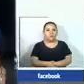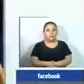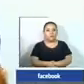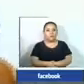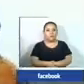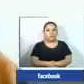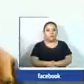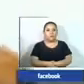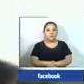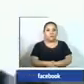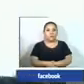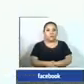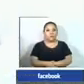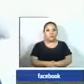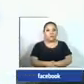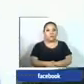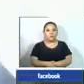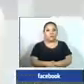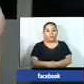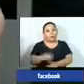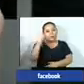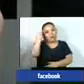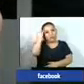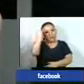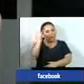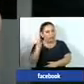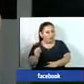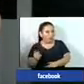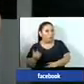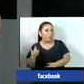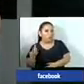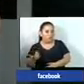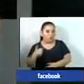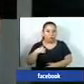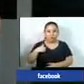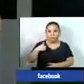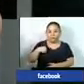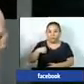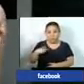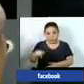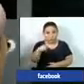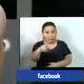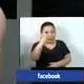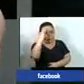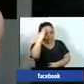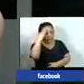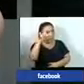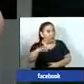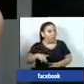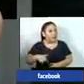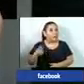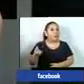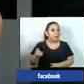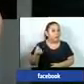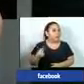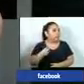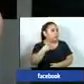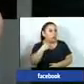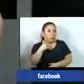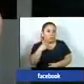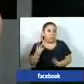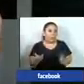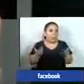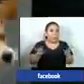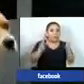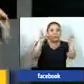pues la iniciativa inicio prácticamente porque usted sabe que la economía ha estado dura por la cuestión de